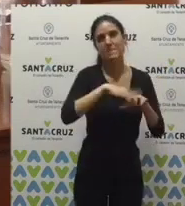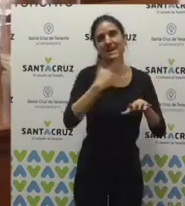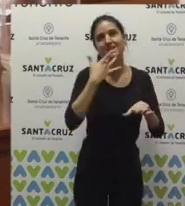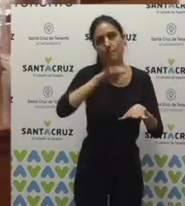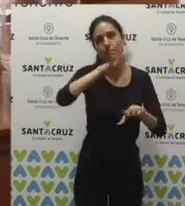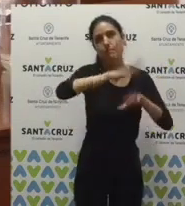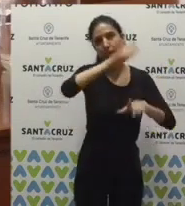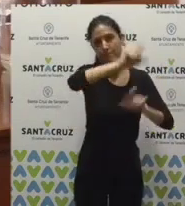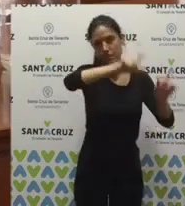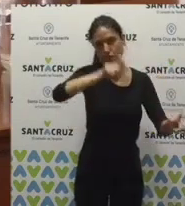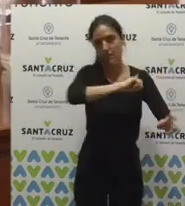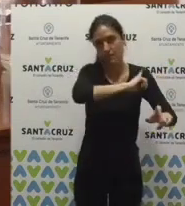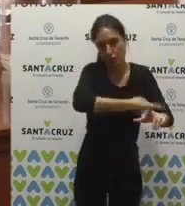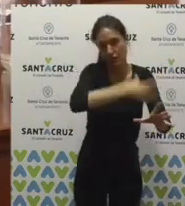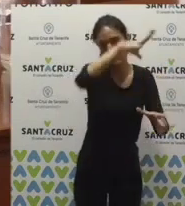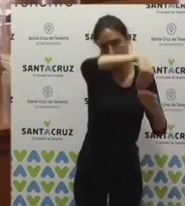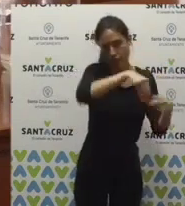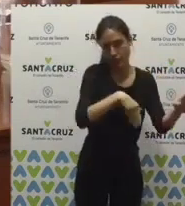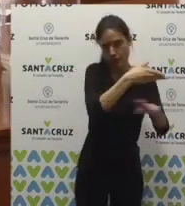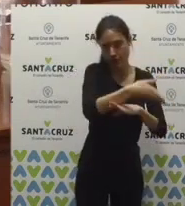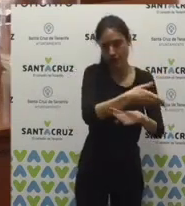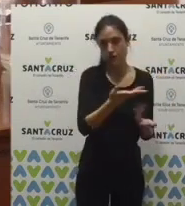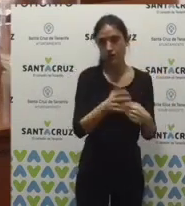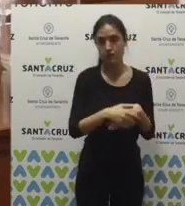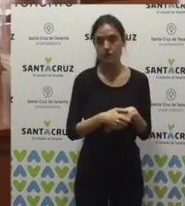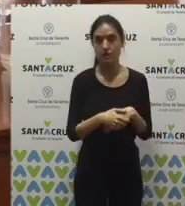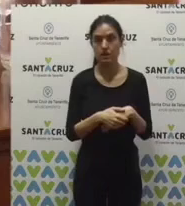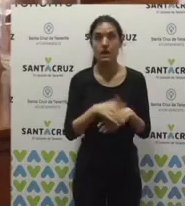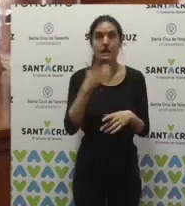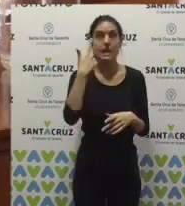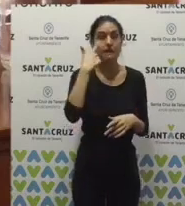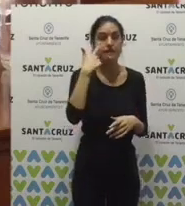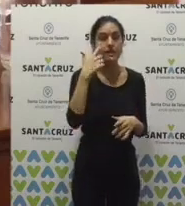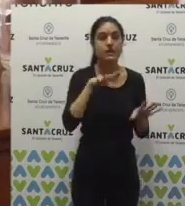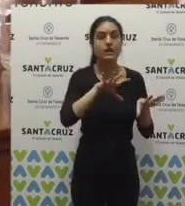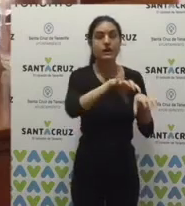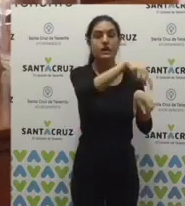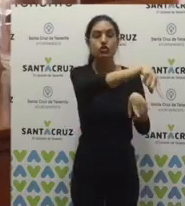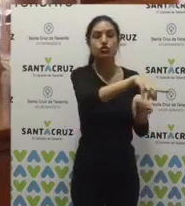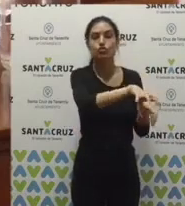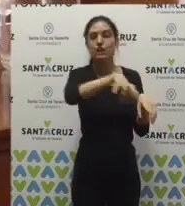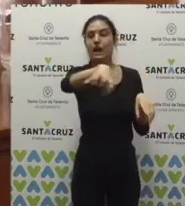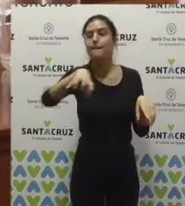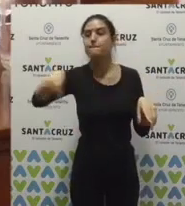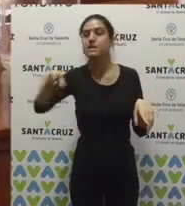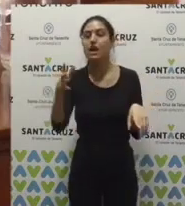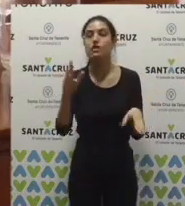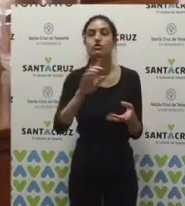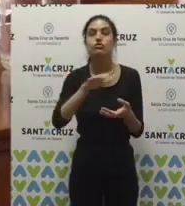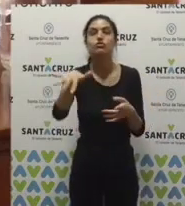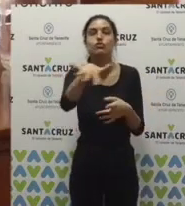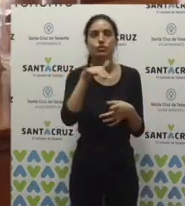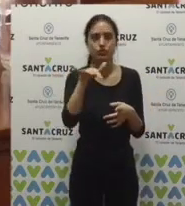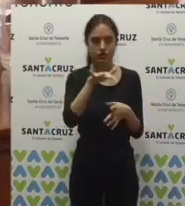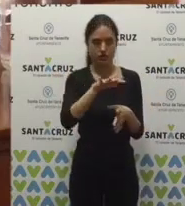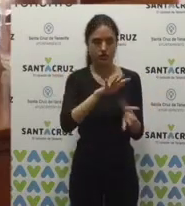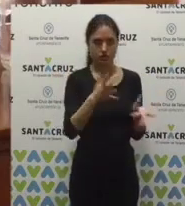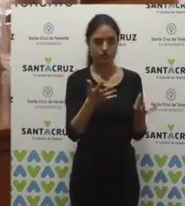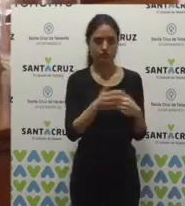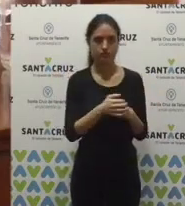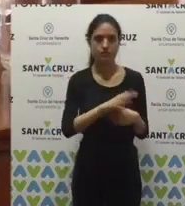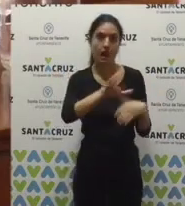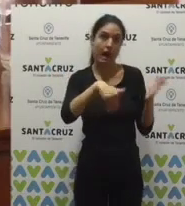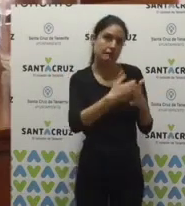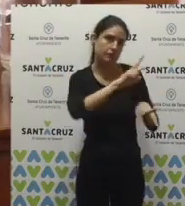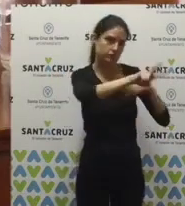opción alternativa a ésta de forma provisional mientras no se hace el arreglo de la instalación está la información que yo tengo con juanjo se lo digo en efecto de que